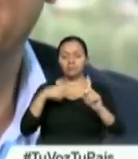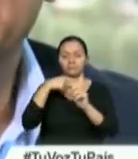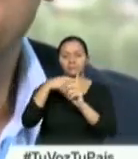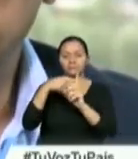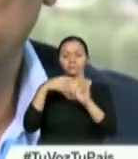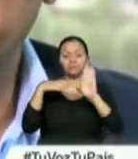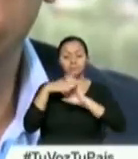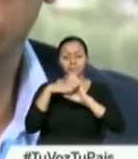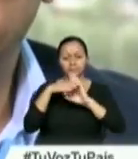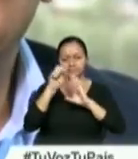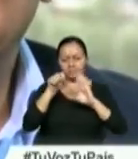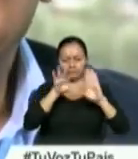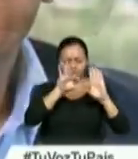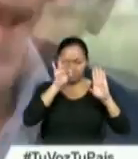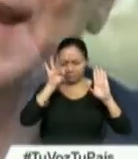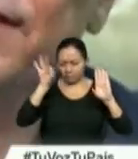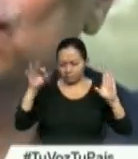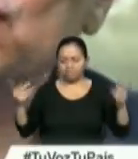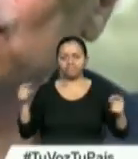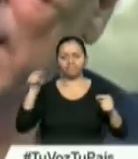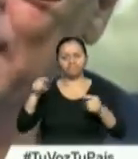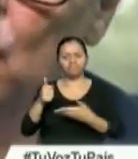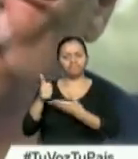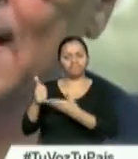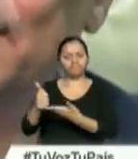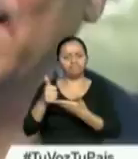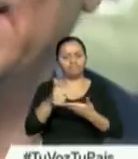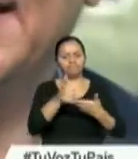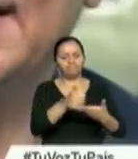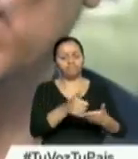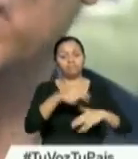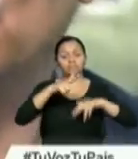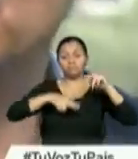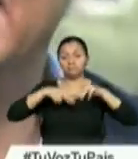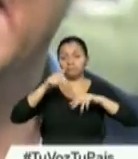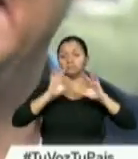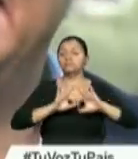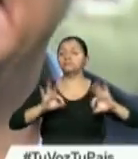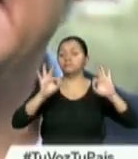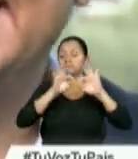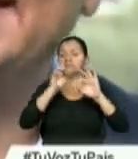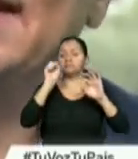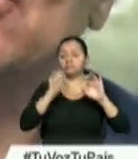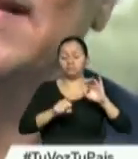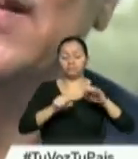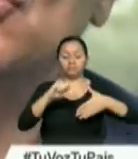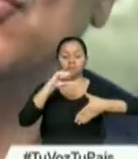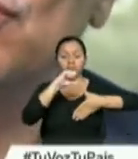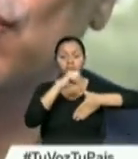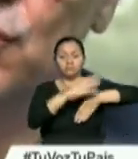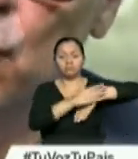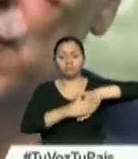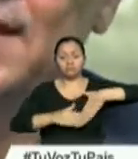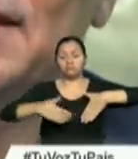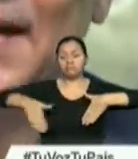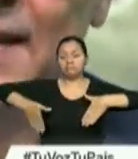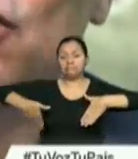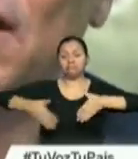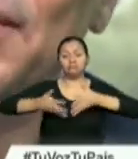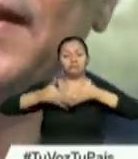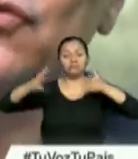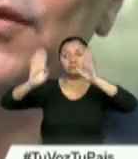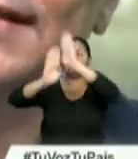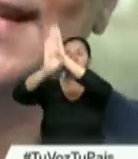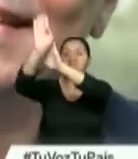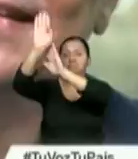banco puede tener un rol importante. La infraestructura es un elemento clave. Nuestro continente está en un retraso